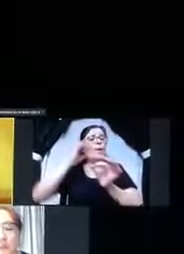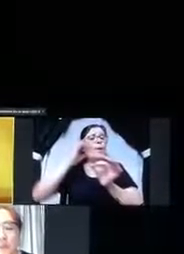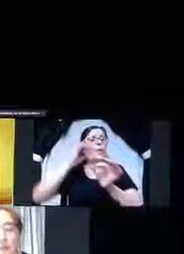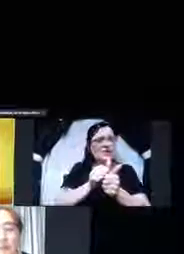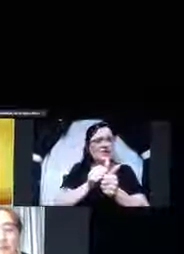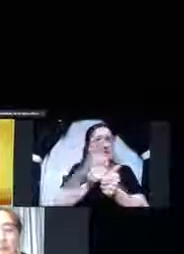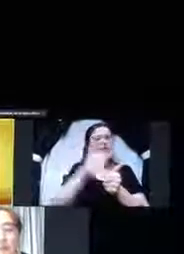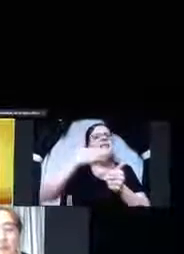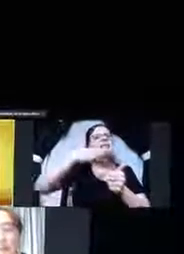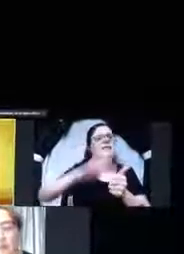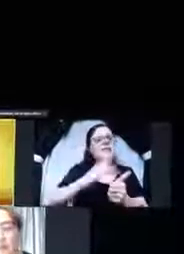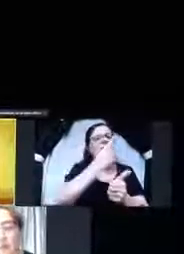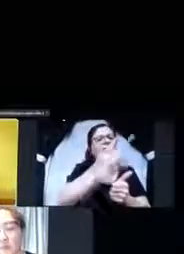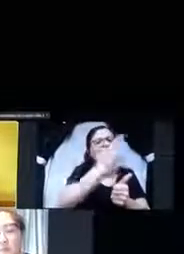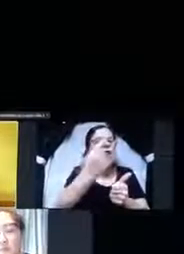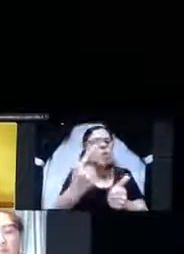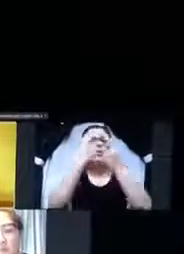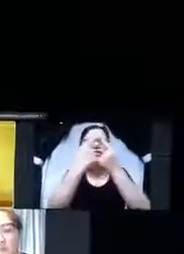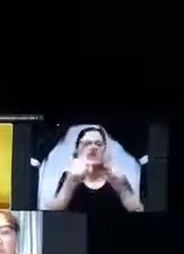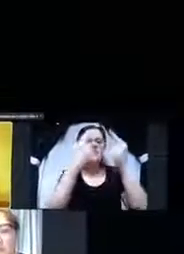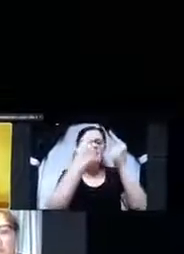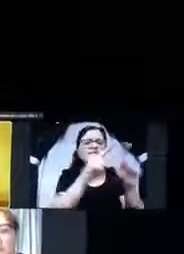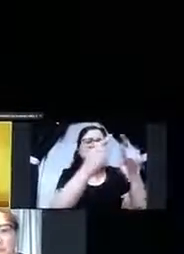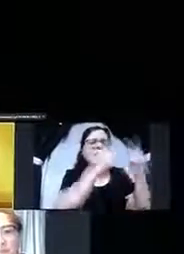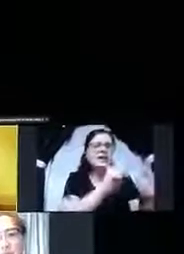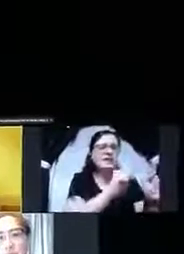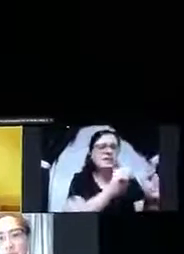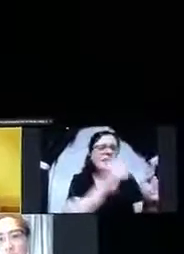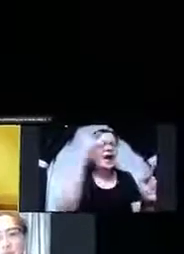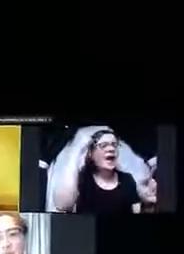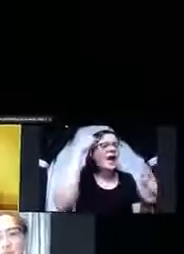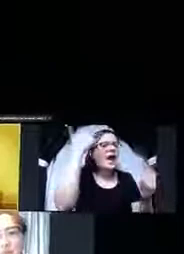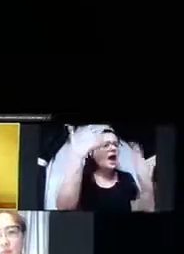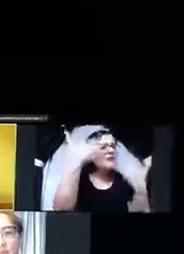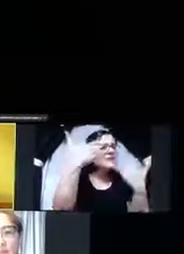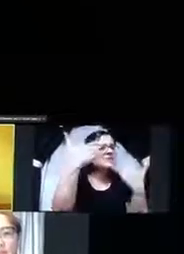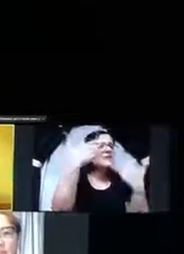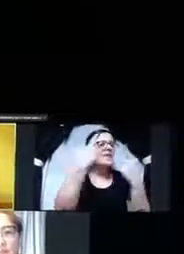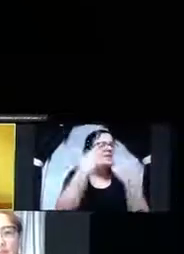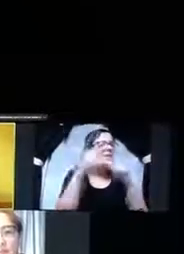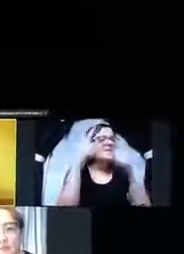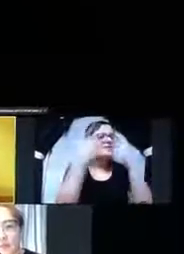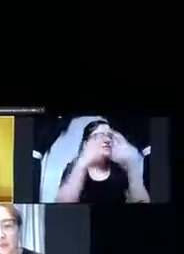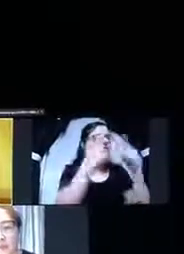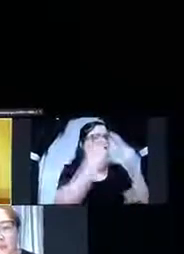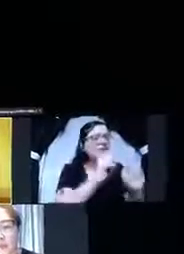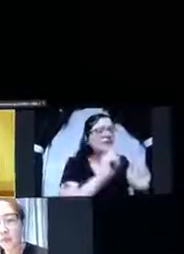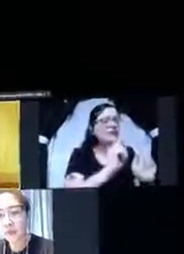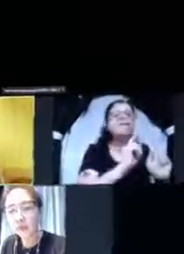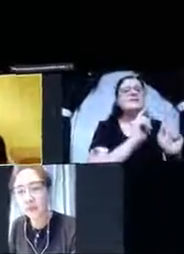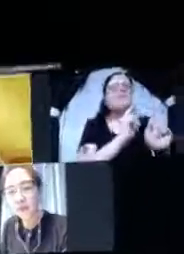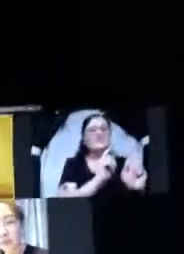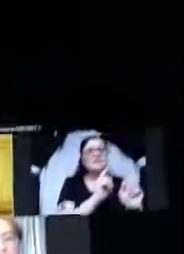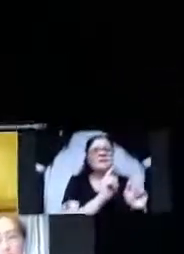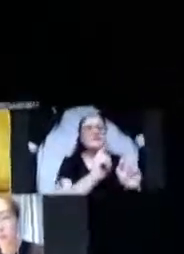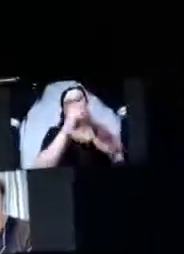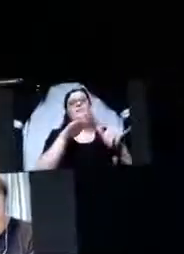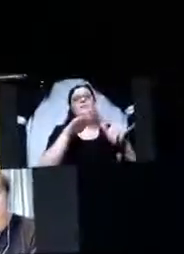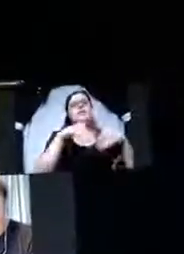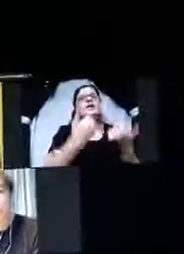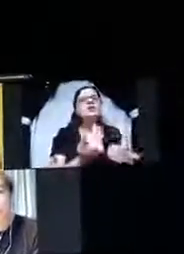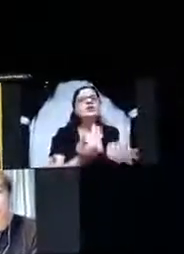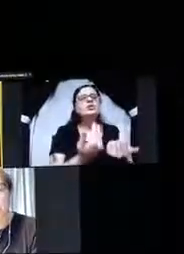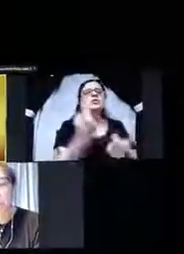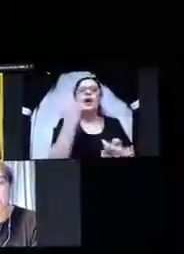de cada uno. Y entender que como hay muchísimas causas que generan una sordera, una hipoacusia,